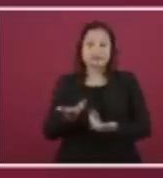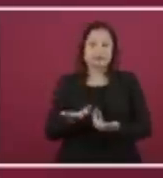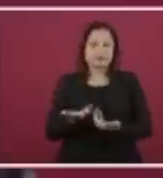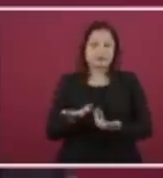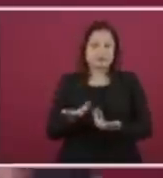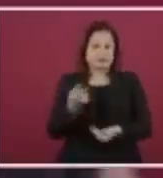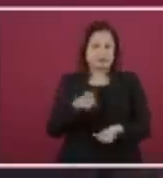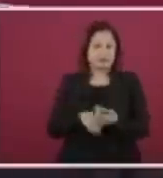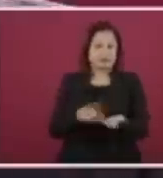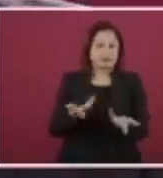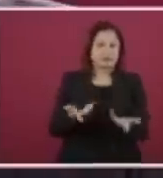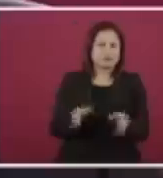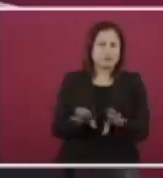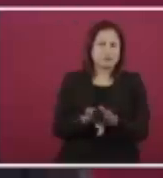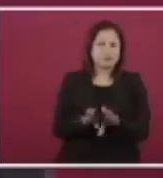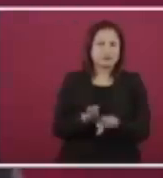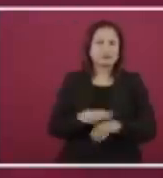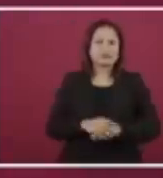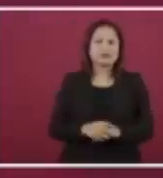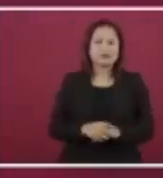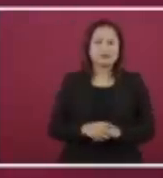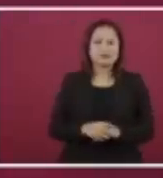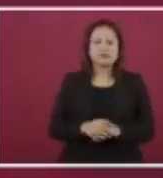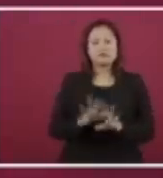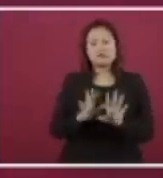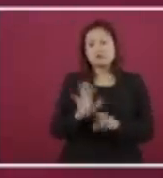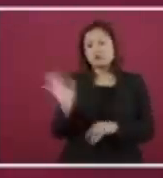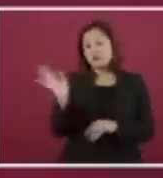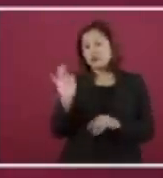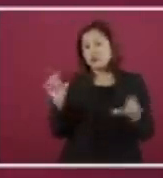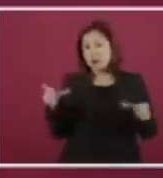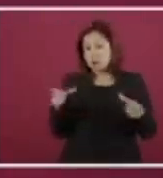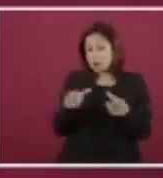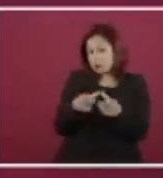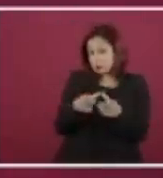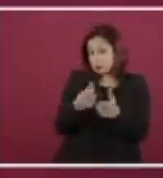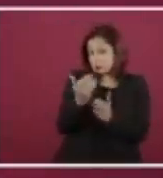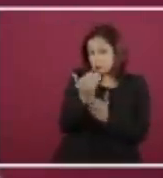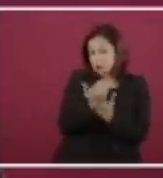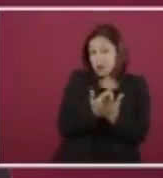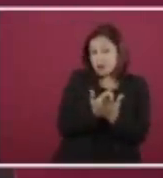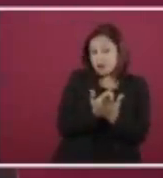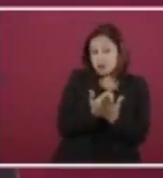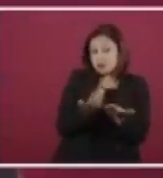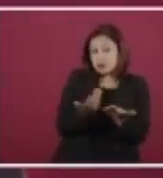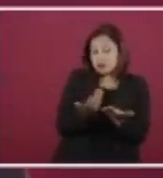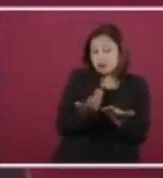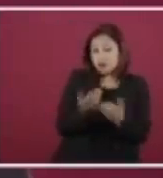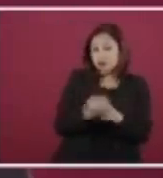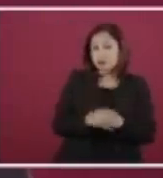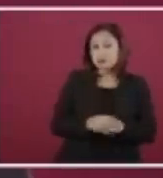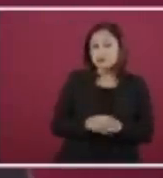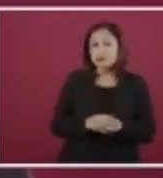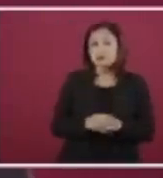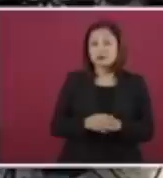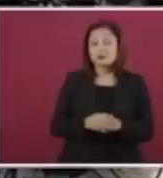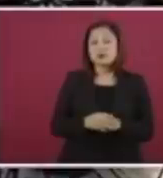A lo mejor disminuir el número, reducir el número.